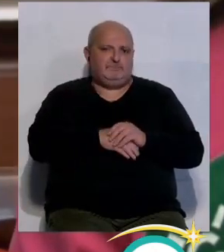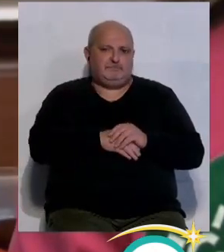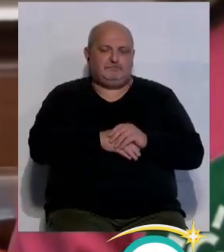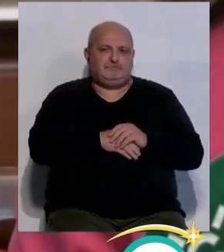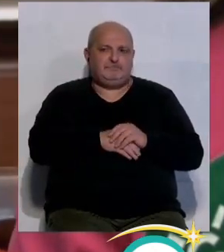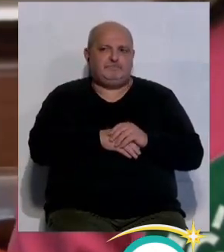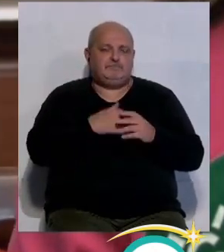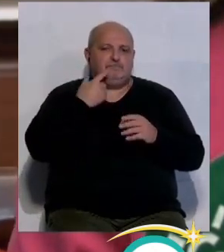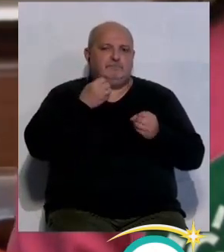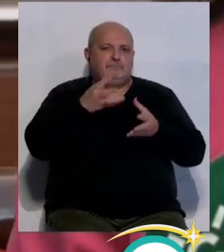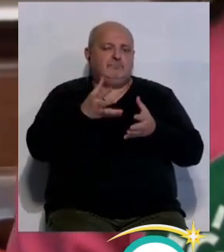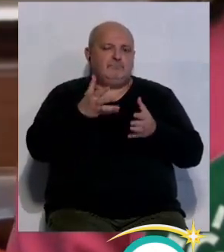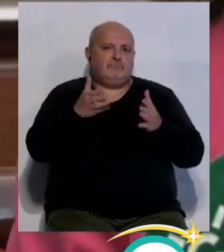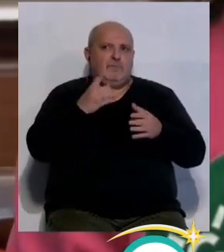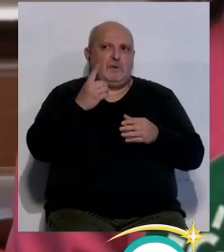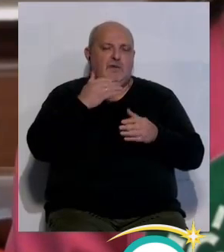63,02%. Estamos hablando de